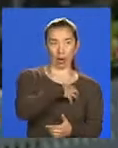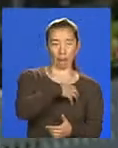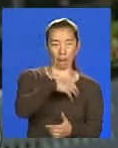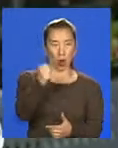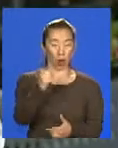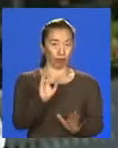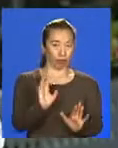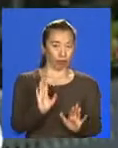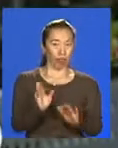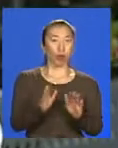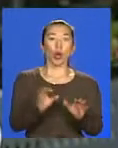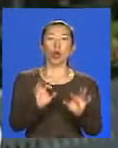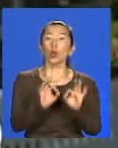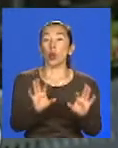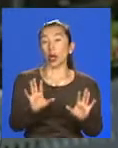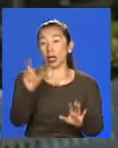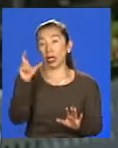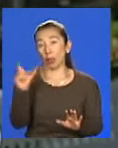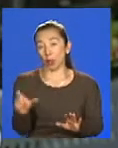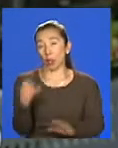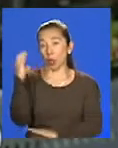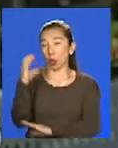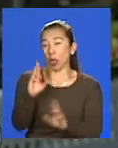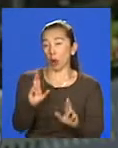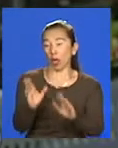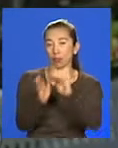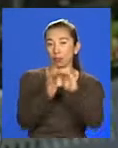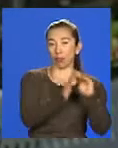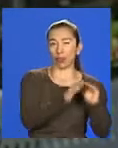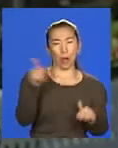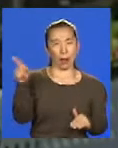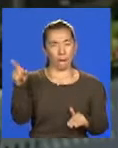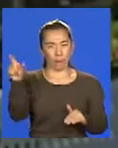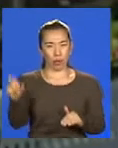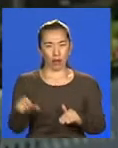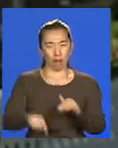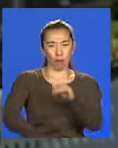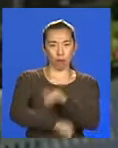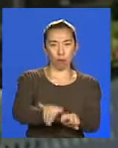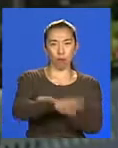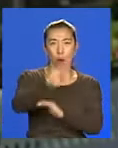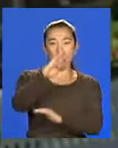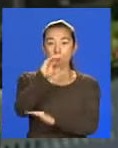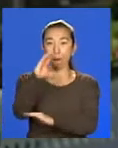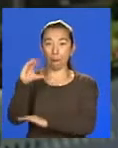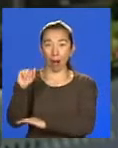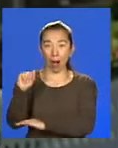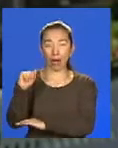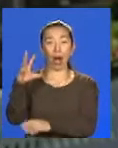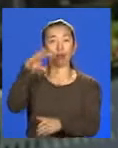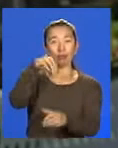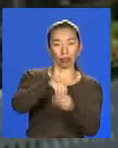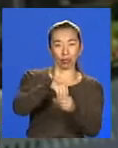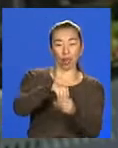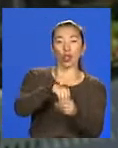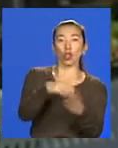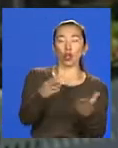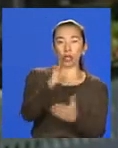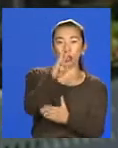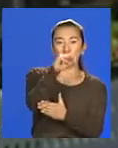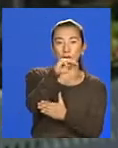Mucha suerte para los colombianos. Carlos Bacca es nuevo jugador del Milan de Italia. El equipo sevillista, donde el colombiano jugó dos temporadas, confirmó